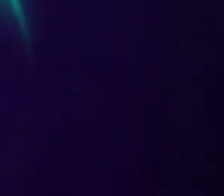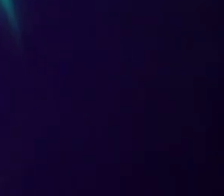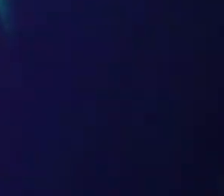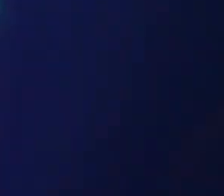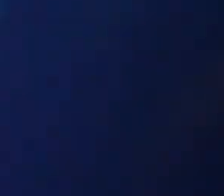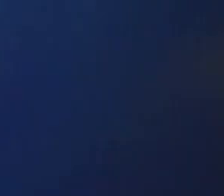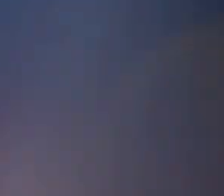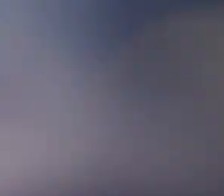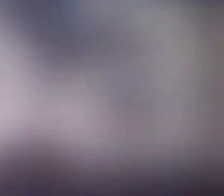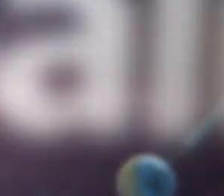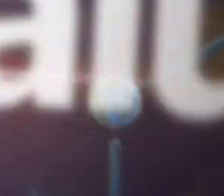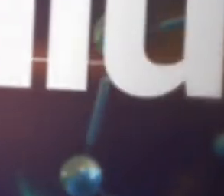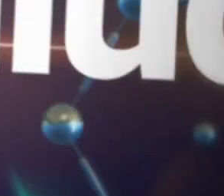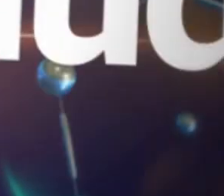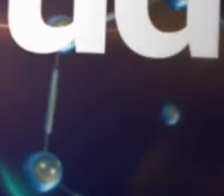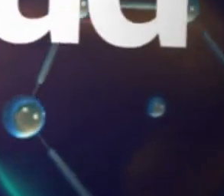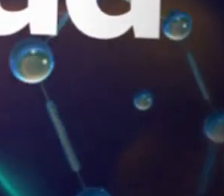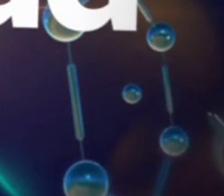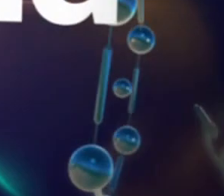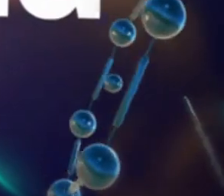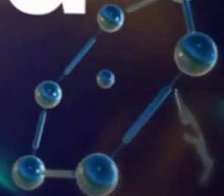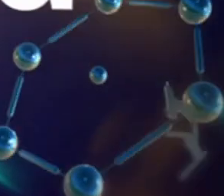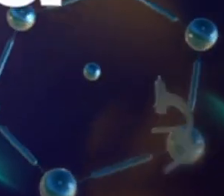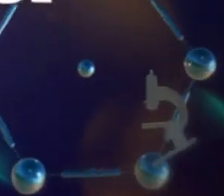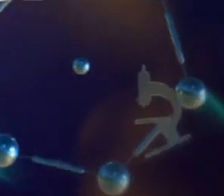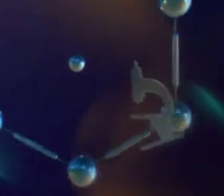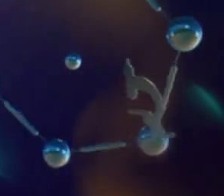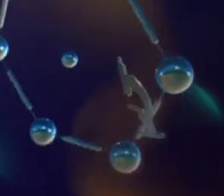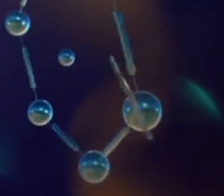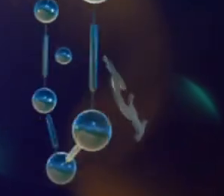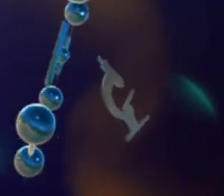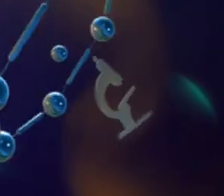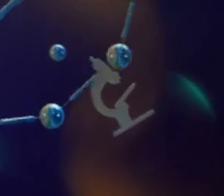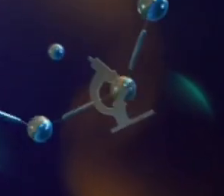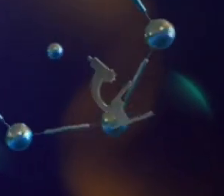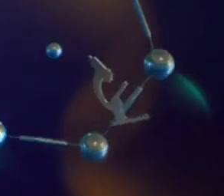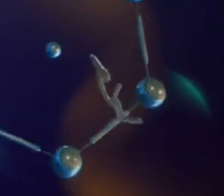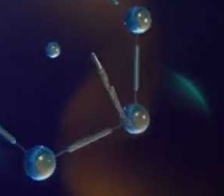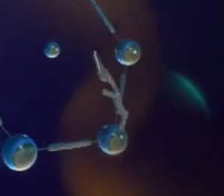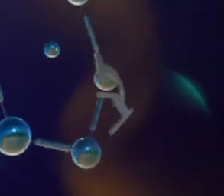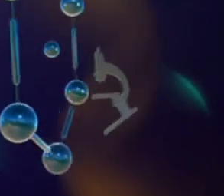Ya volvemos con El extraordinario mundo de la salud.